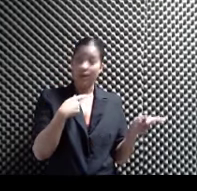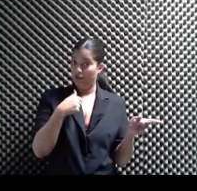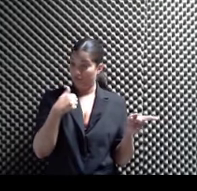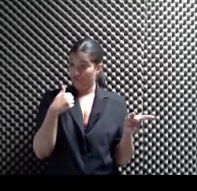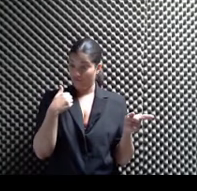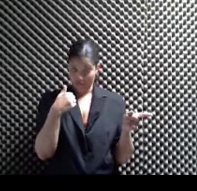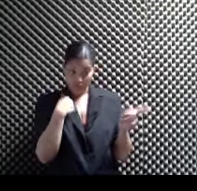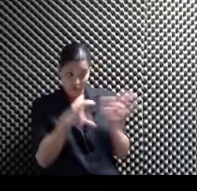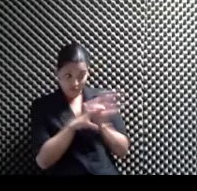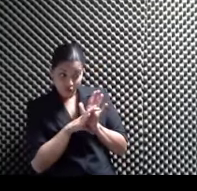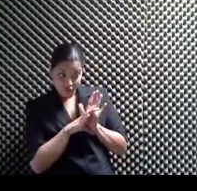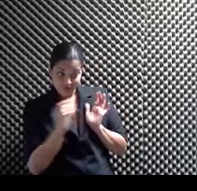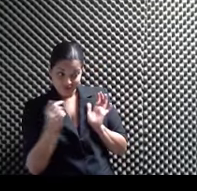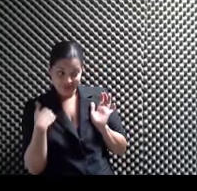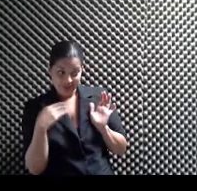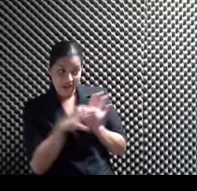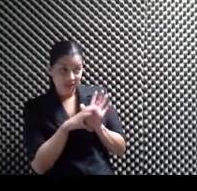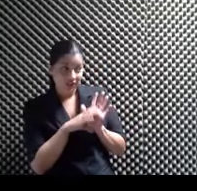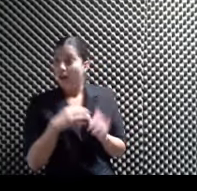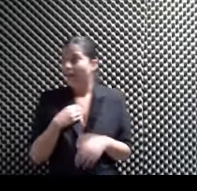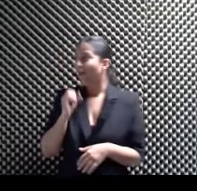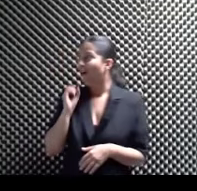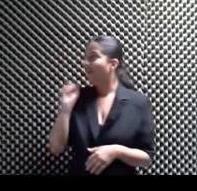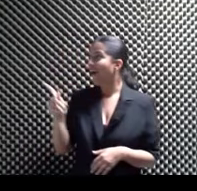por ahí Ah sí Evidencia